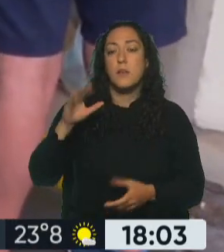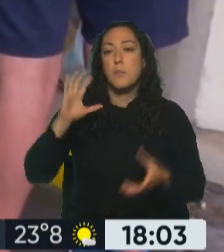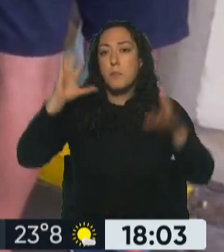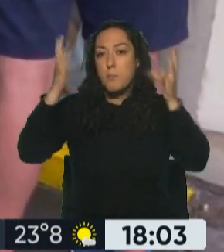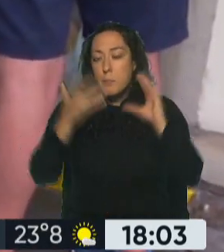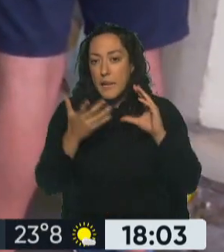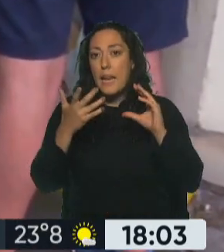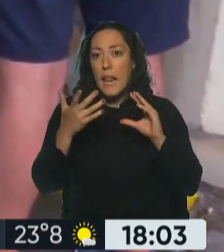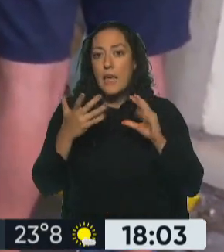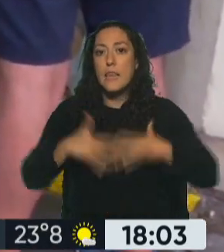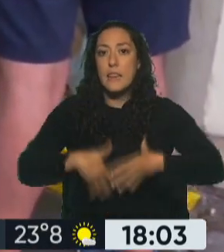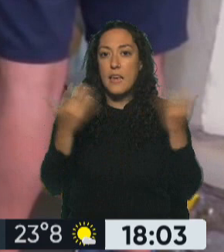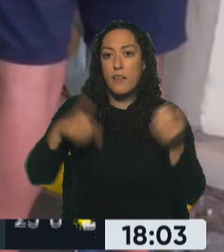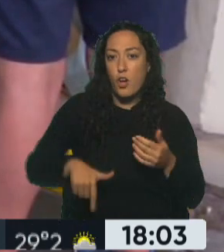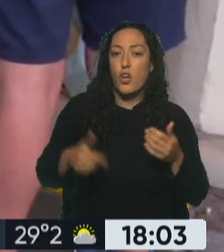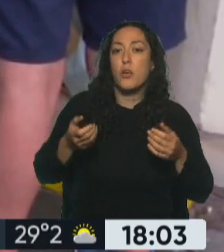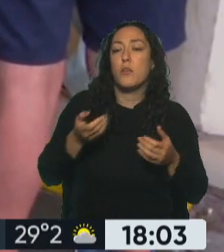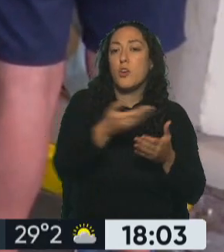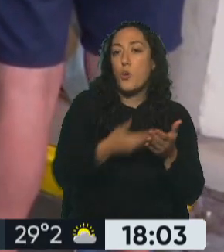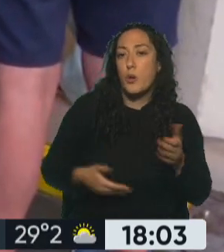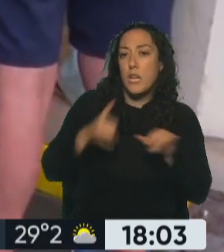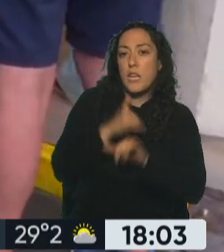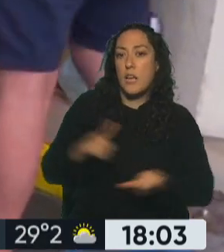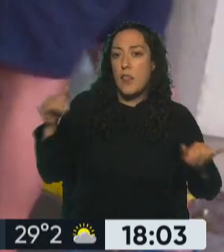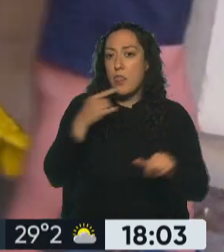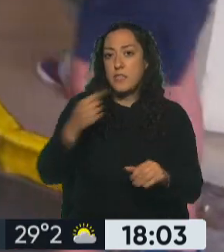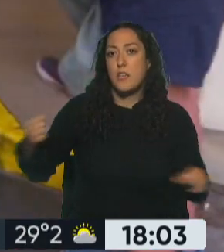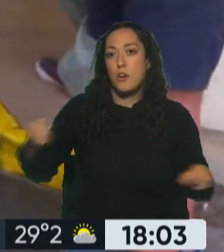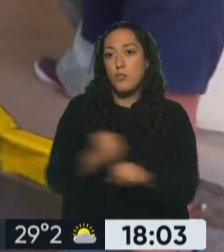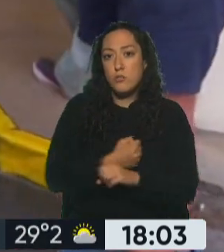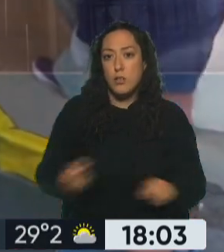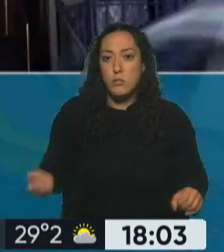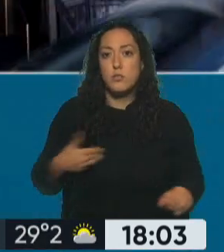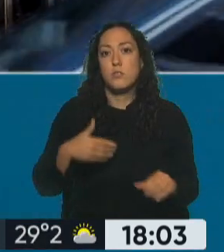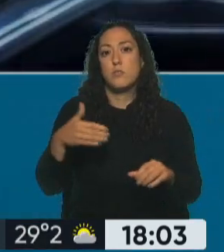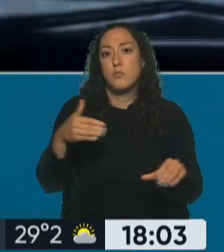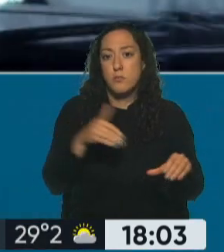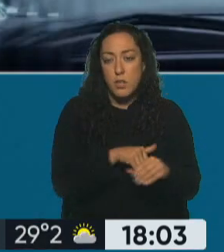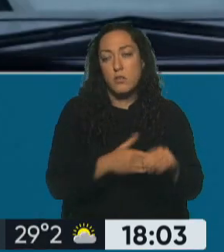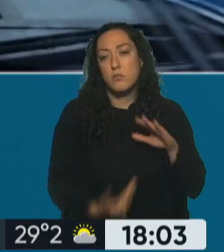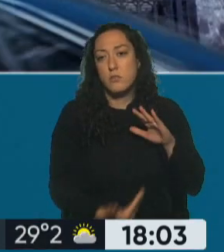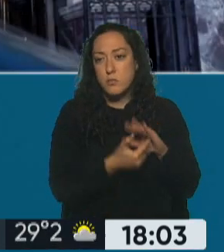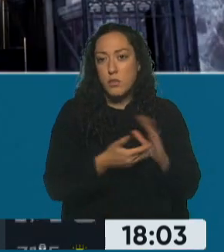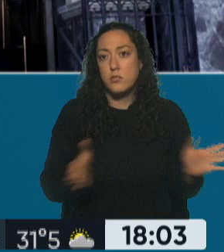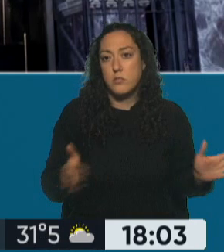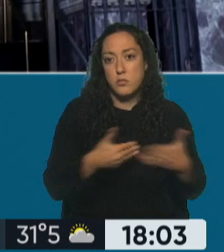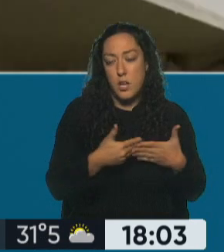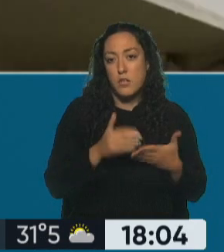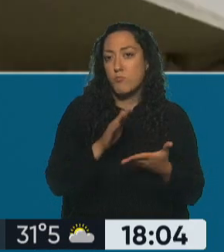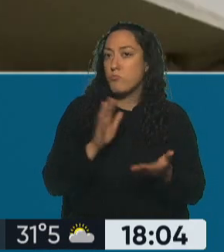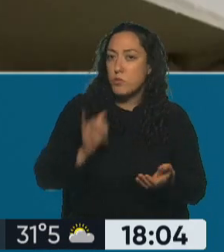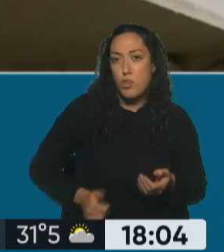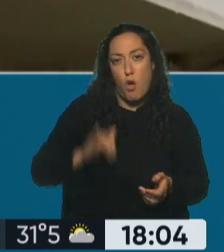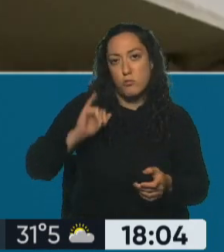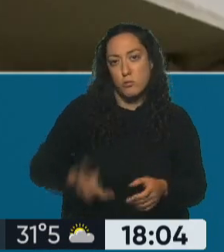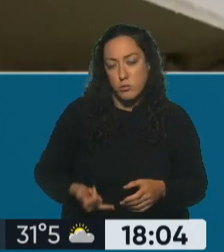Milei comenzó con un comunicado en el que ratificó que el cierre del Banco Central no es negociable.